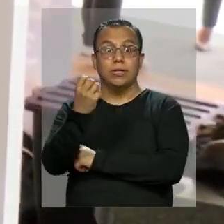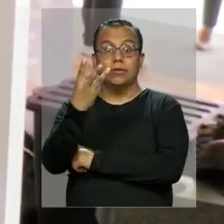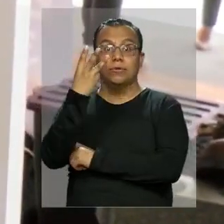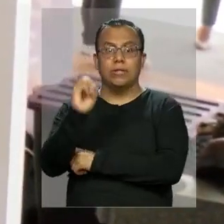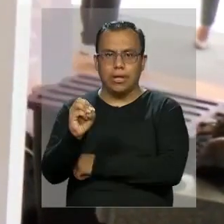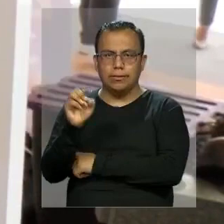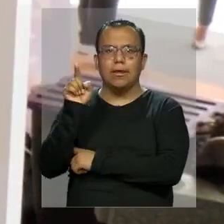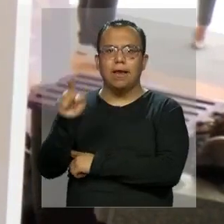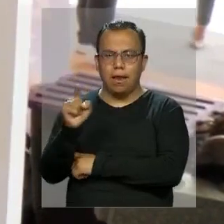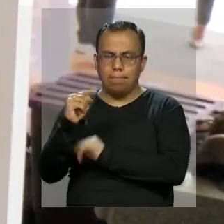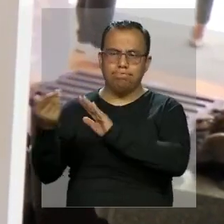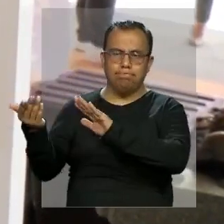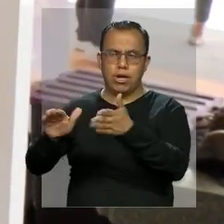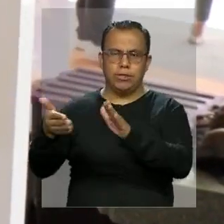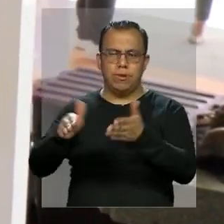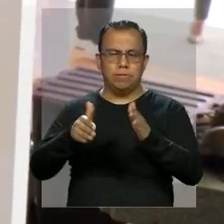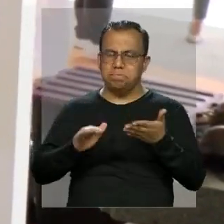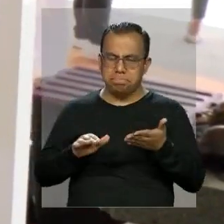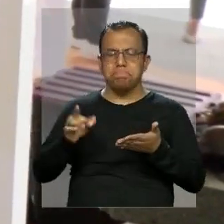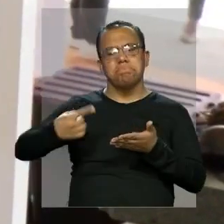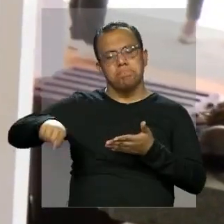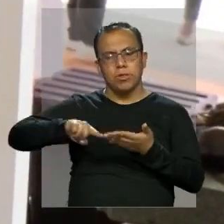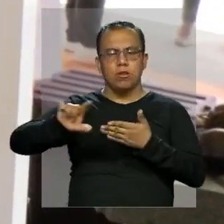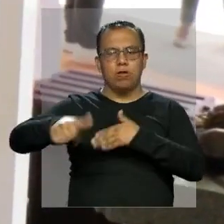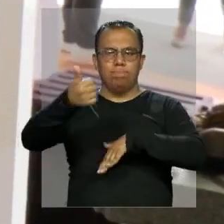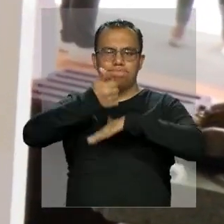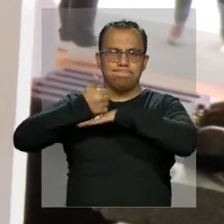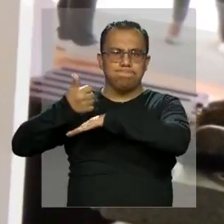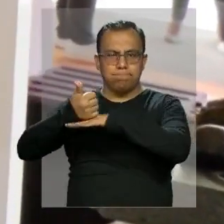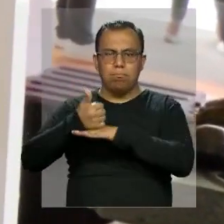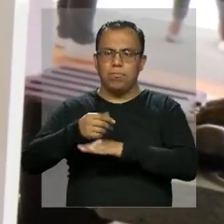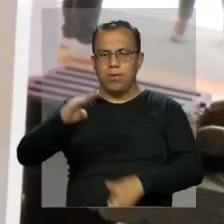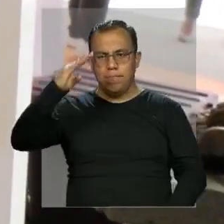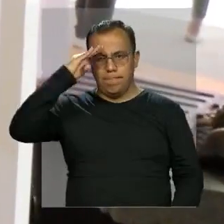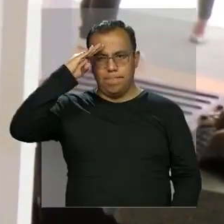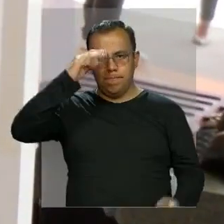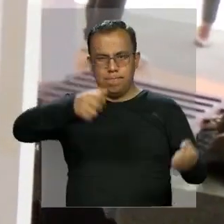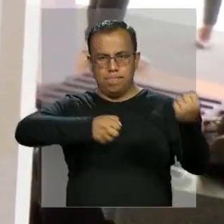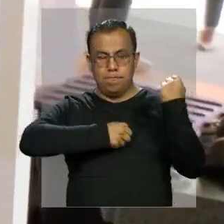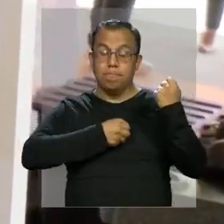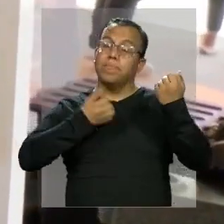130 asesinatos y otros altos oficiales del ejército.